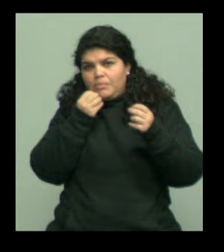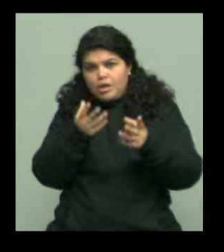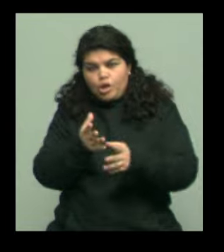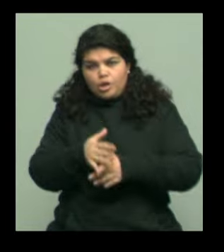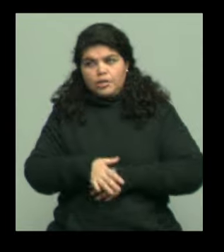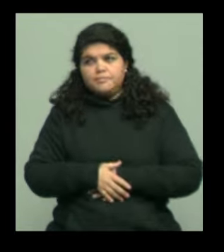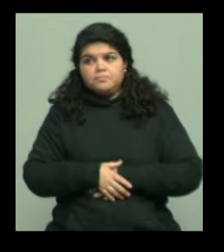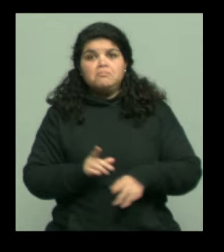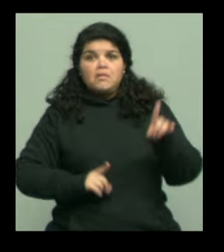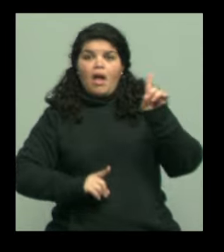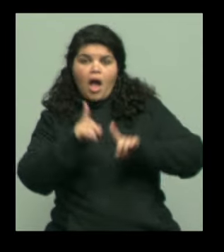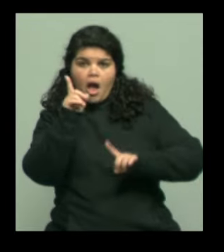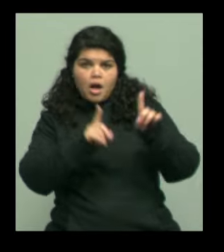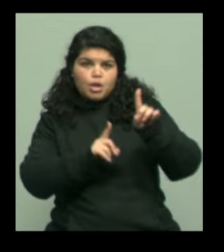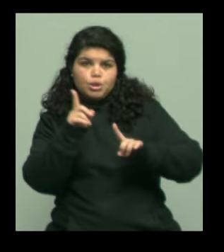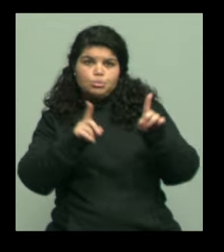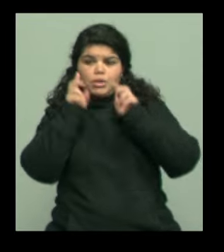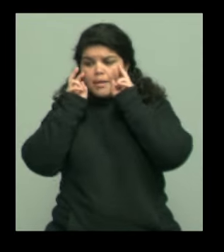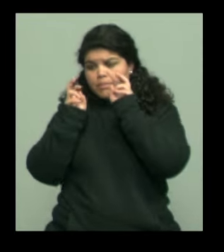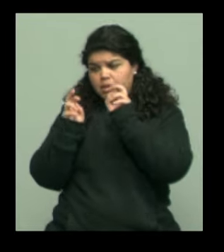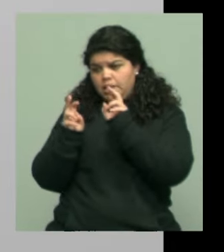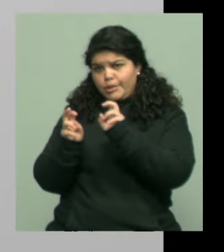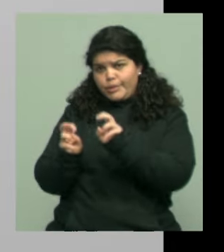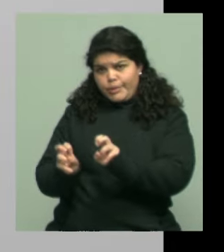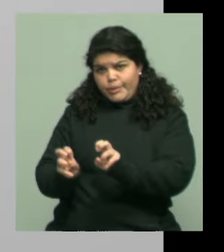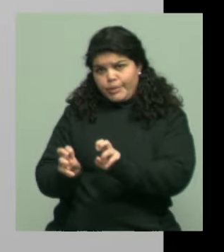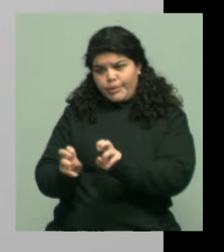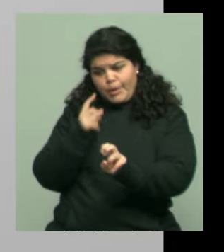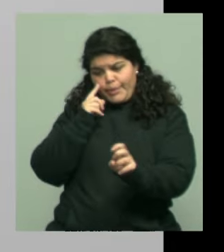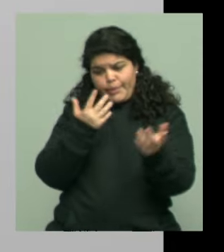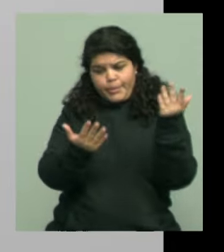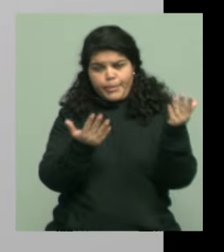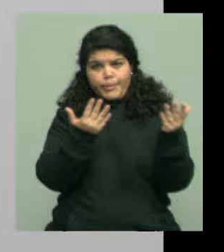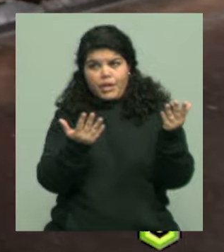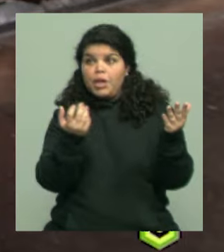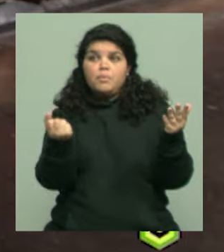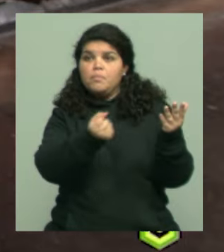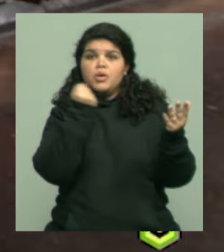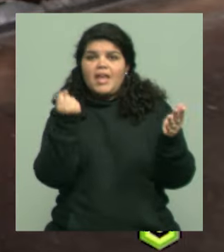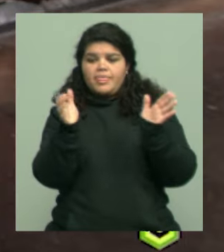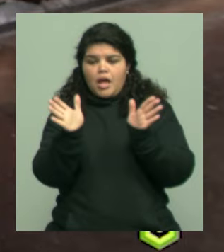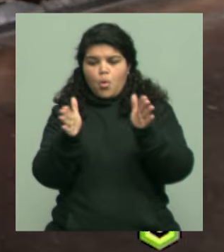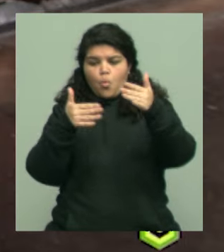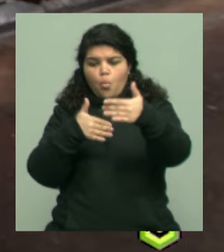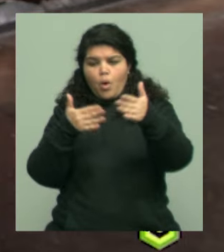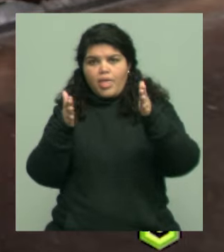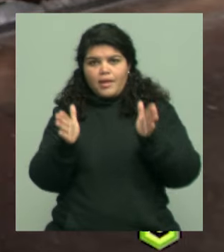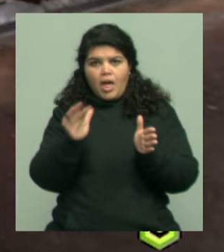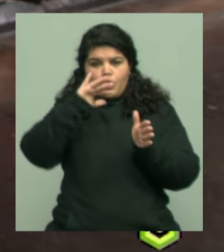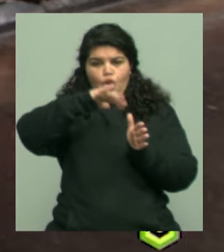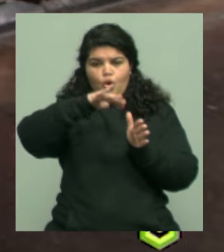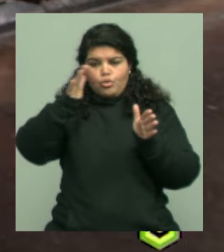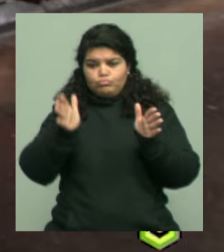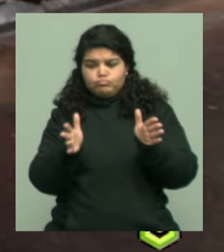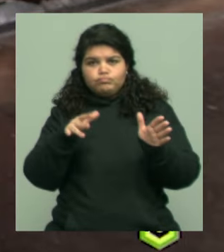hay varios estudios que indican que es óptimo al lado del cuadrado. Tiene muchas facilidades